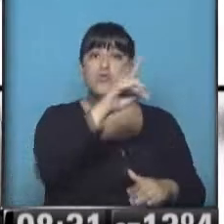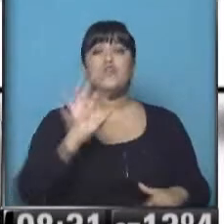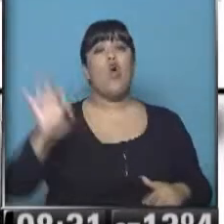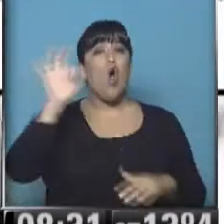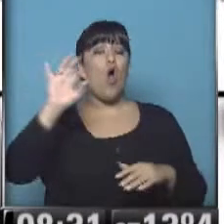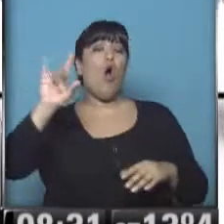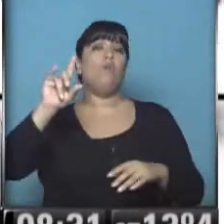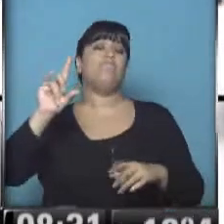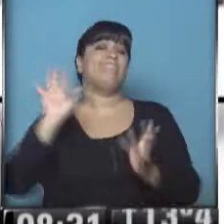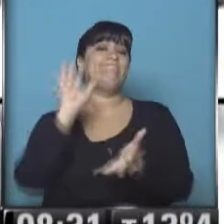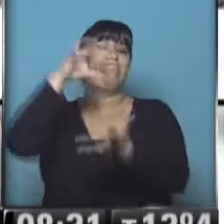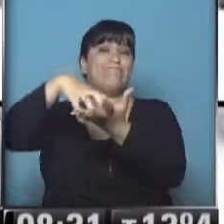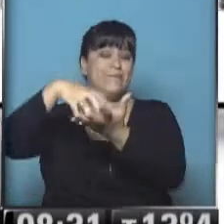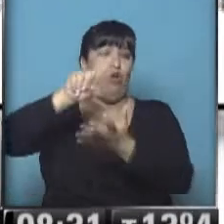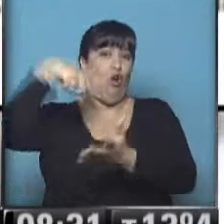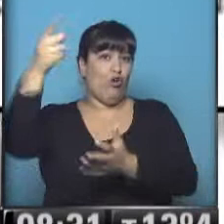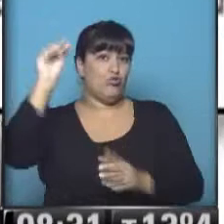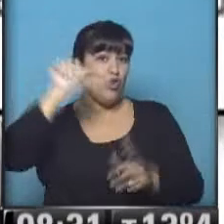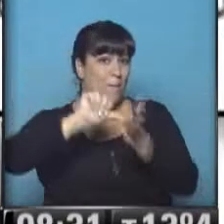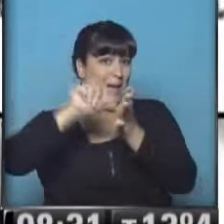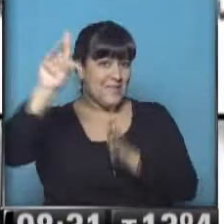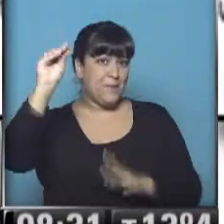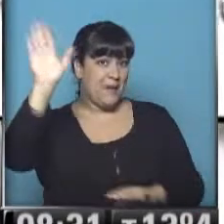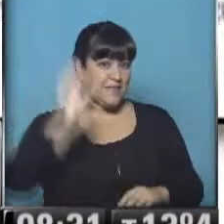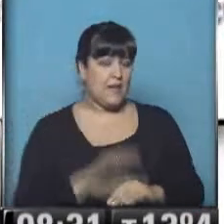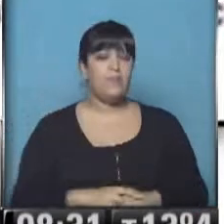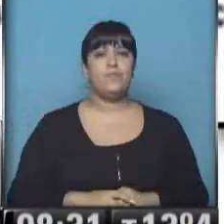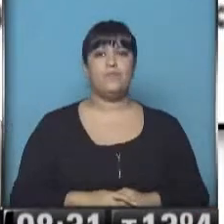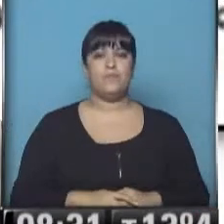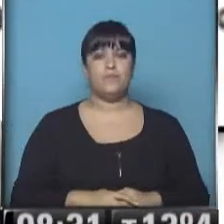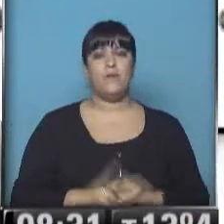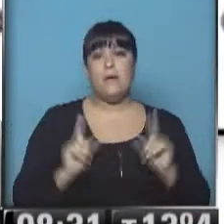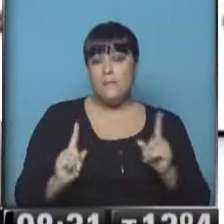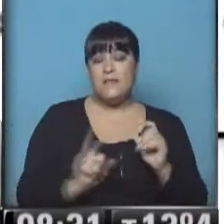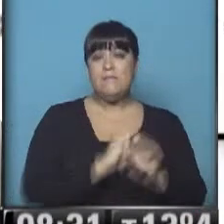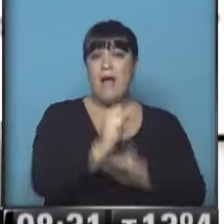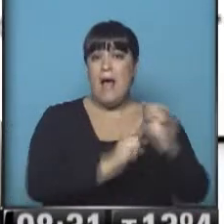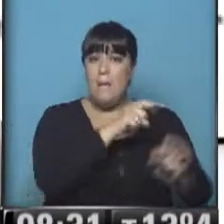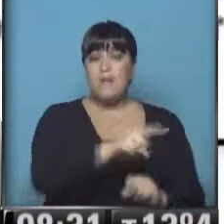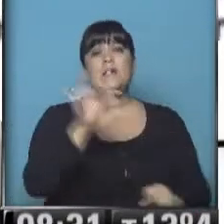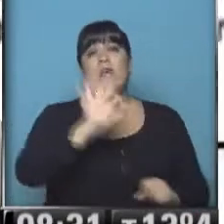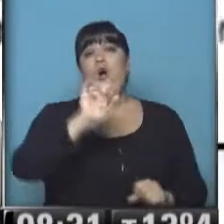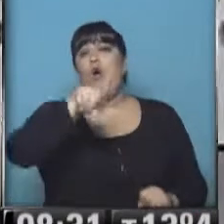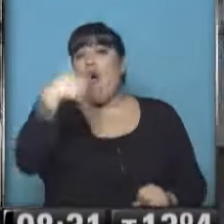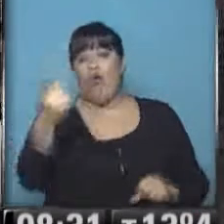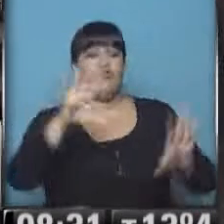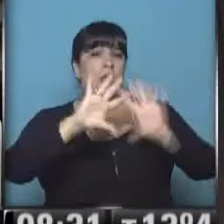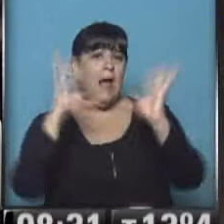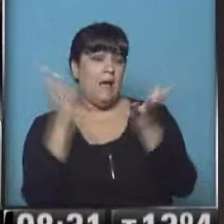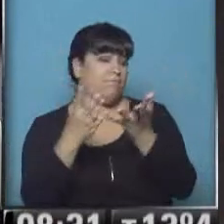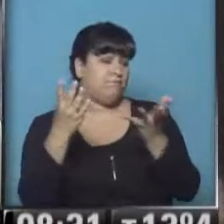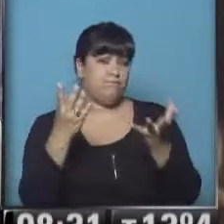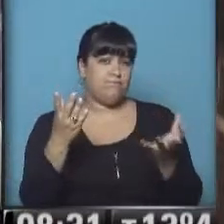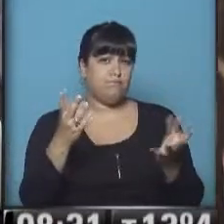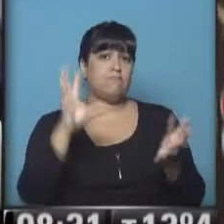filial que produce esto en este caso brasil cuando a estas mismas empresas o u otra empresa multinacional exporta